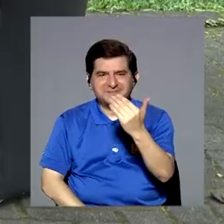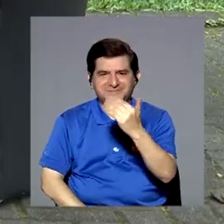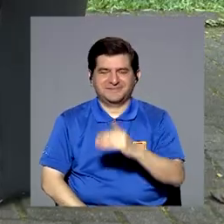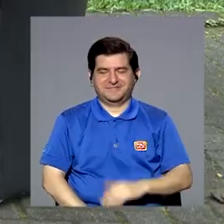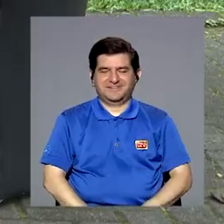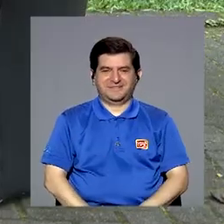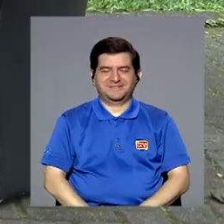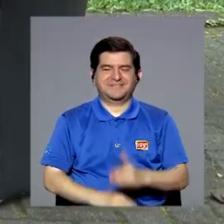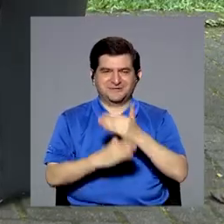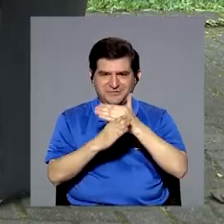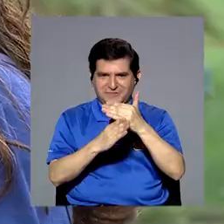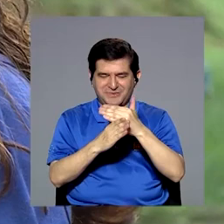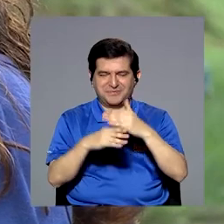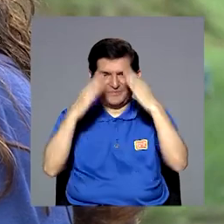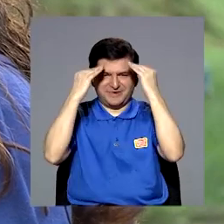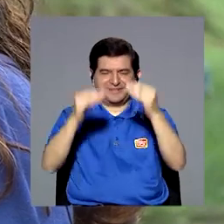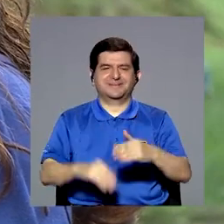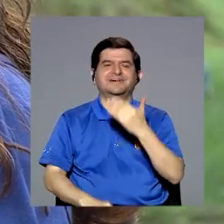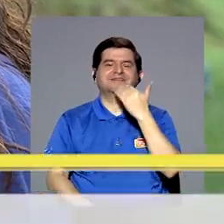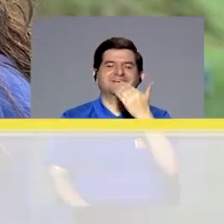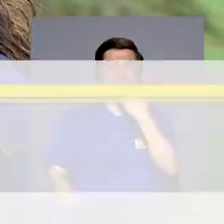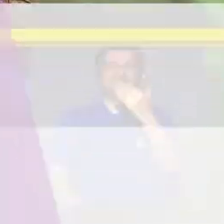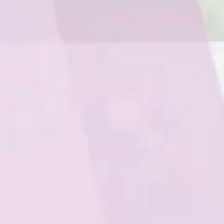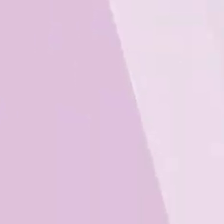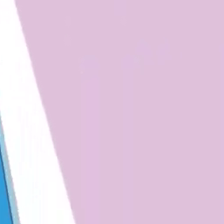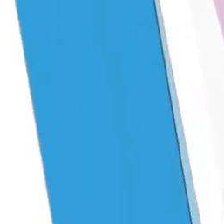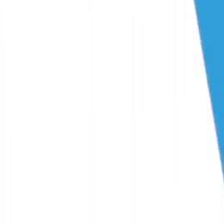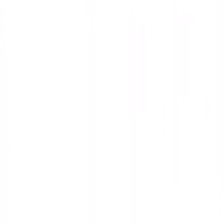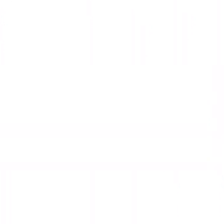entonces por haber compartido con nosotros. Con todo gusto, gracias.